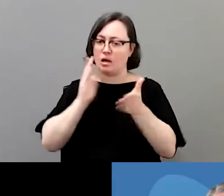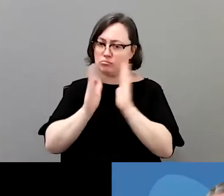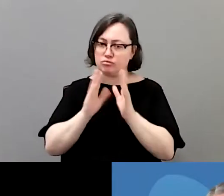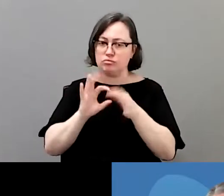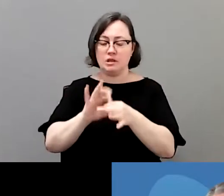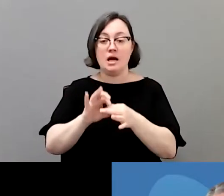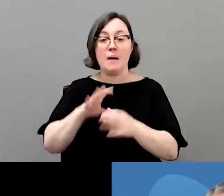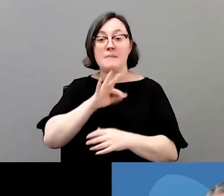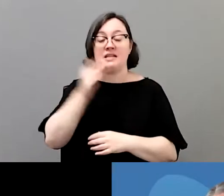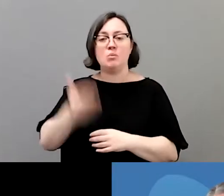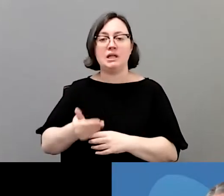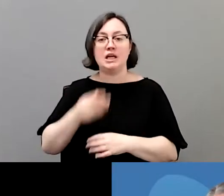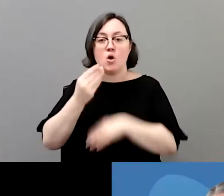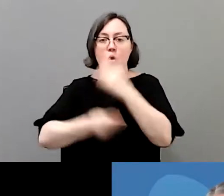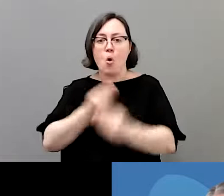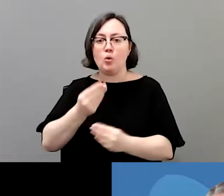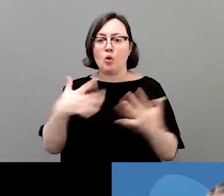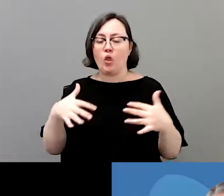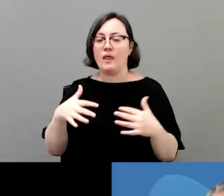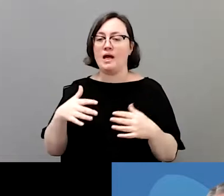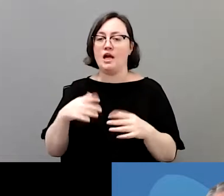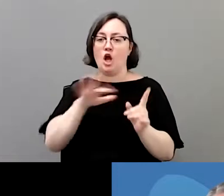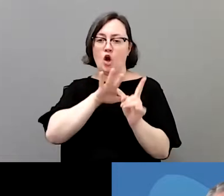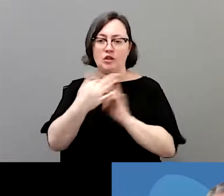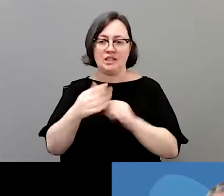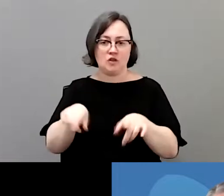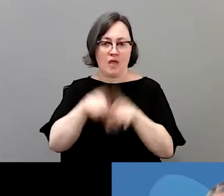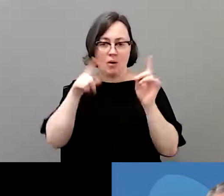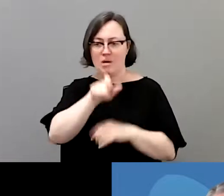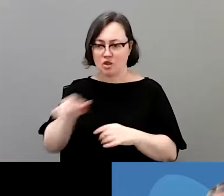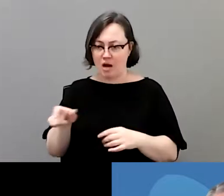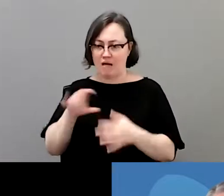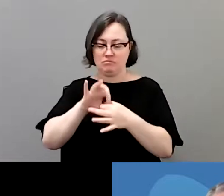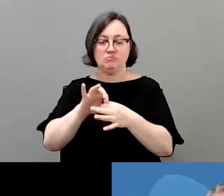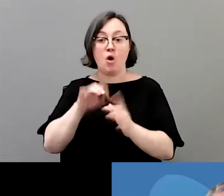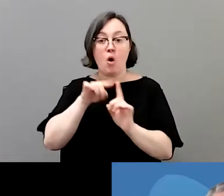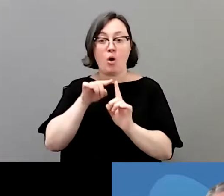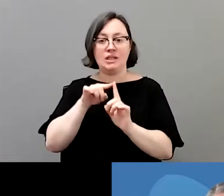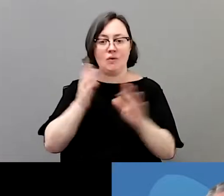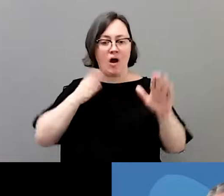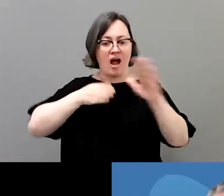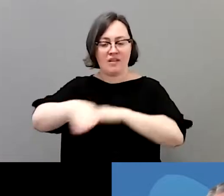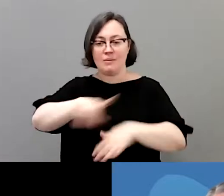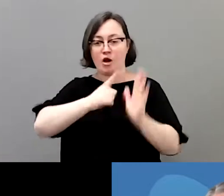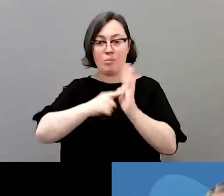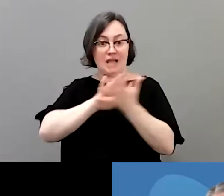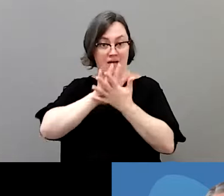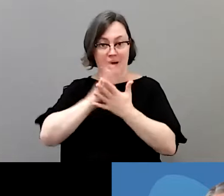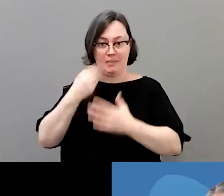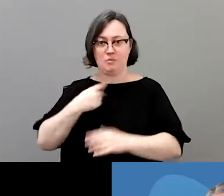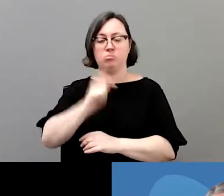así como la importancia de su uso en todos los contextos, ¿no?, de la persona para poder conseguir esa verdadera accesibilidad de la que estamos hablando